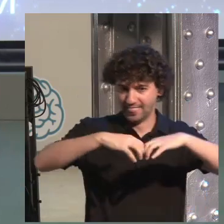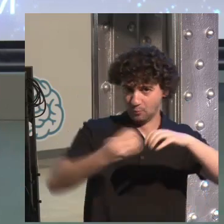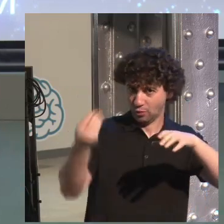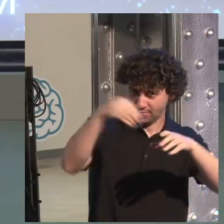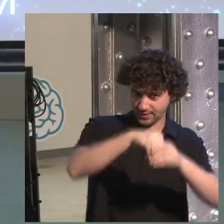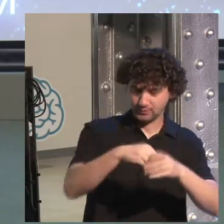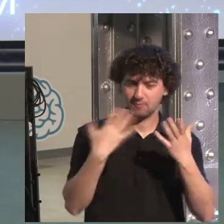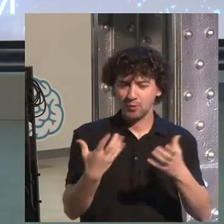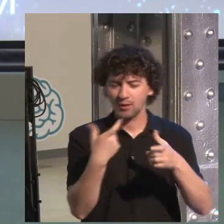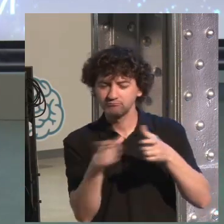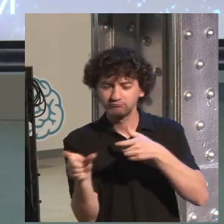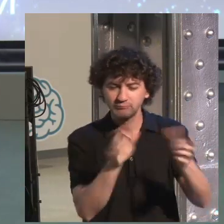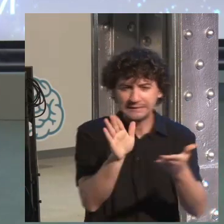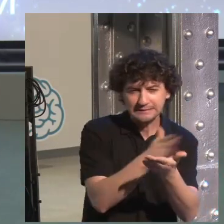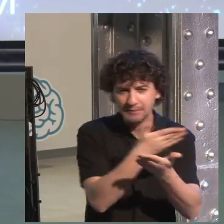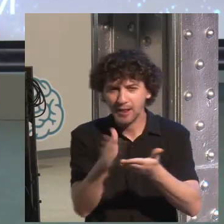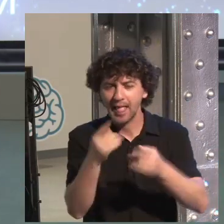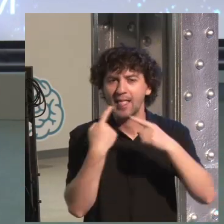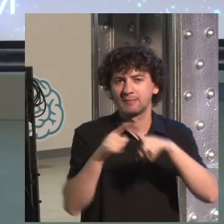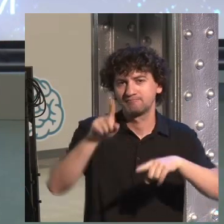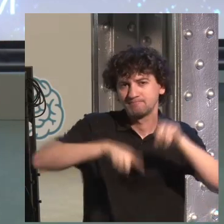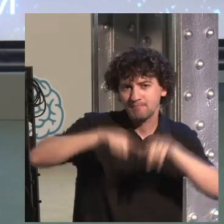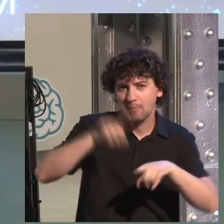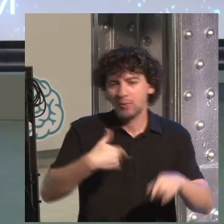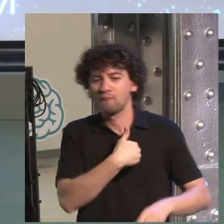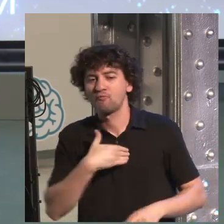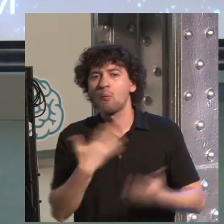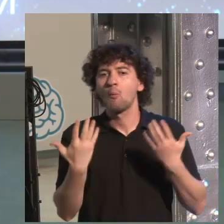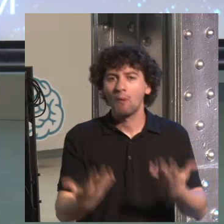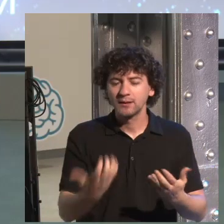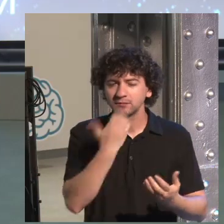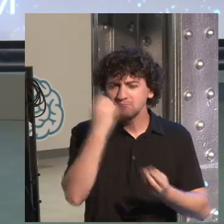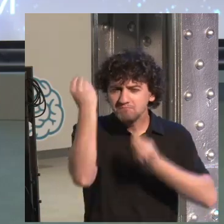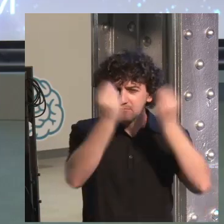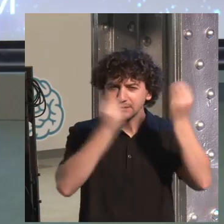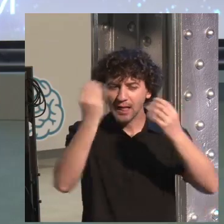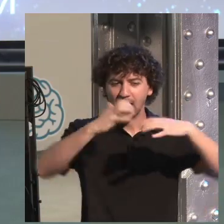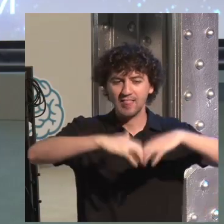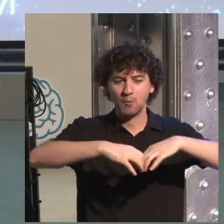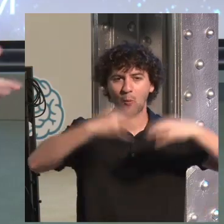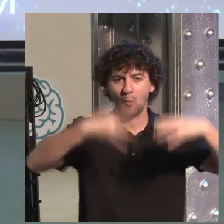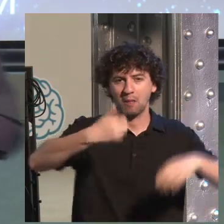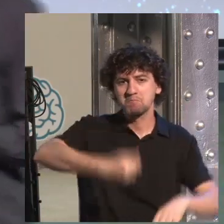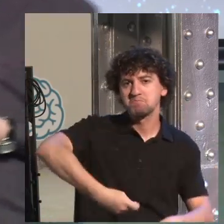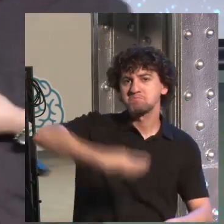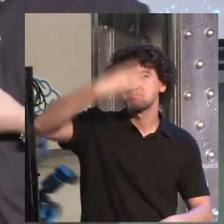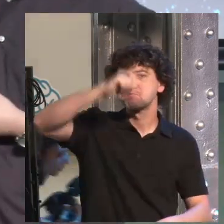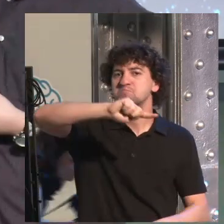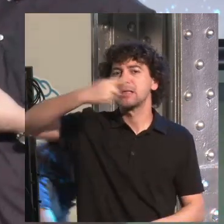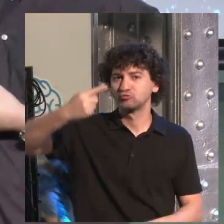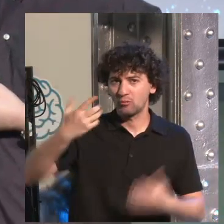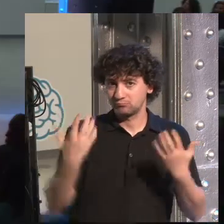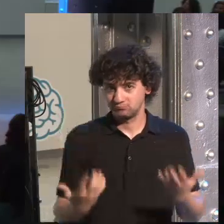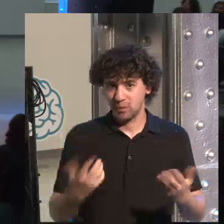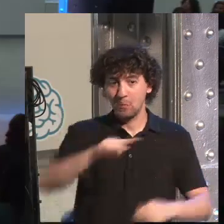estas partes según lo que estamos haciendo. Así que si lo pensáis un momento, el cerebro es como un piso. Imaginaros un